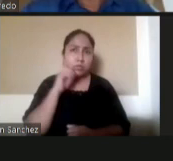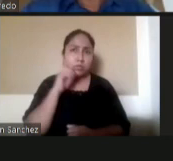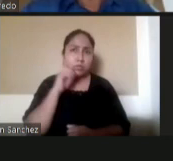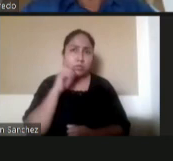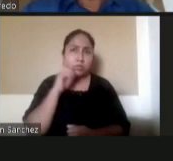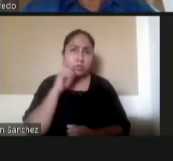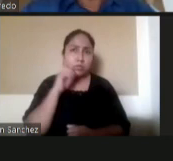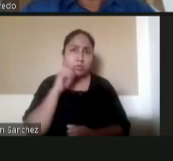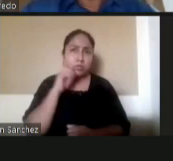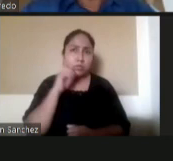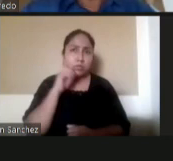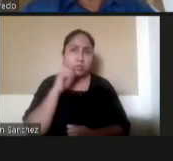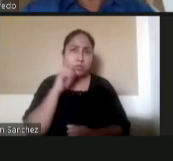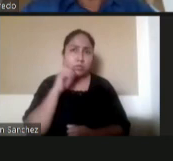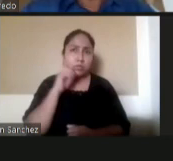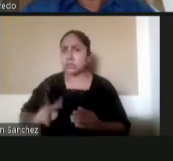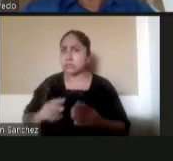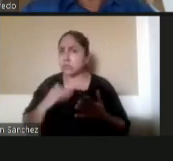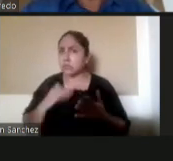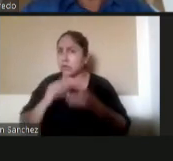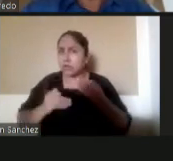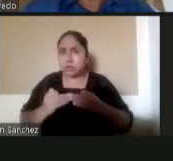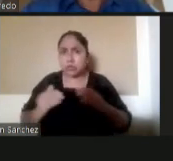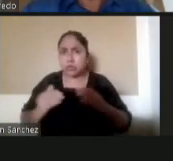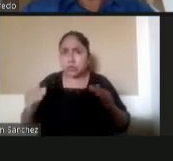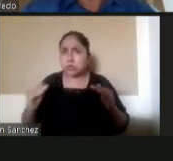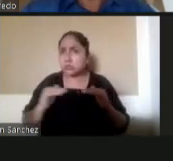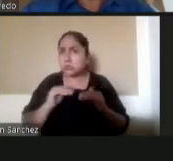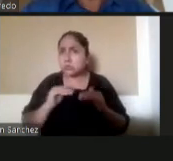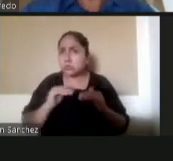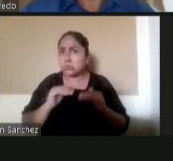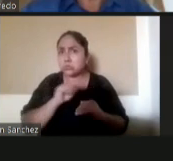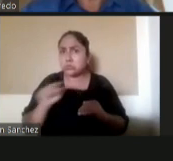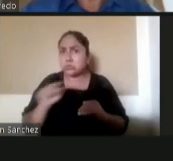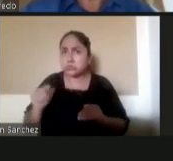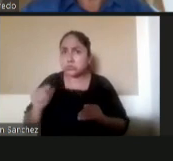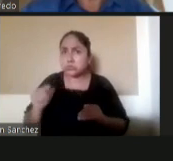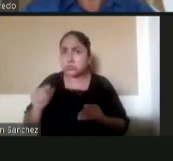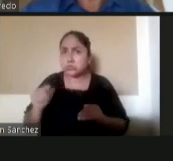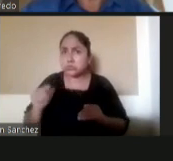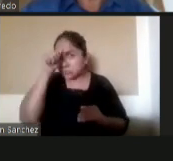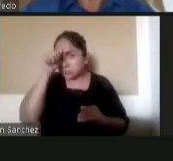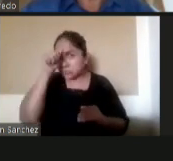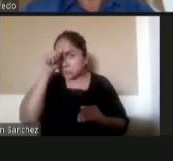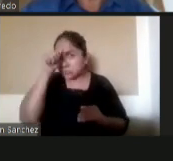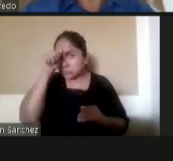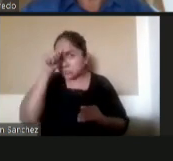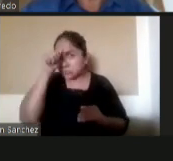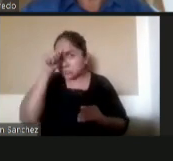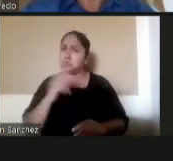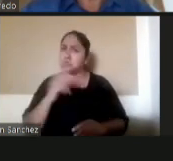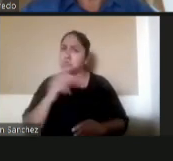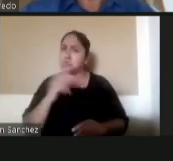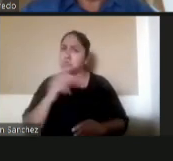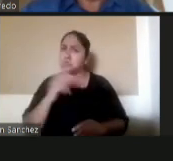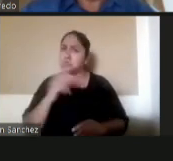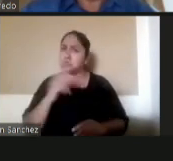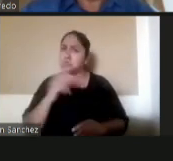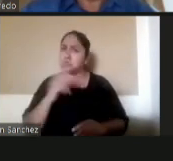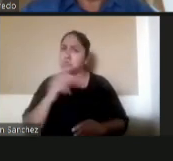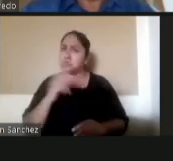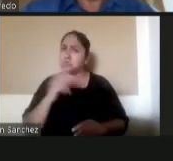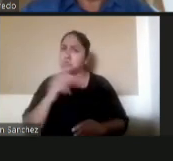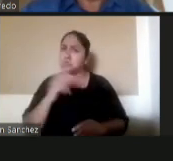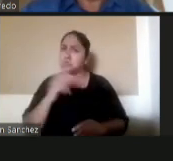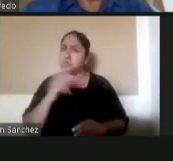es unanimidad. Está entonces dispensada la lectura por unanimidad de votos. Pregunto ahora a los regidores y regidoras si están de acuerdo